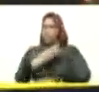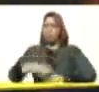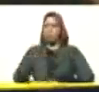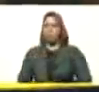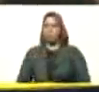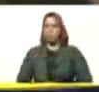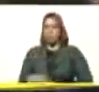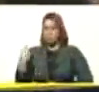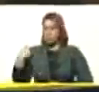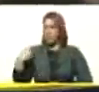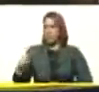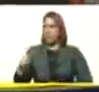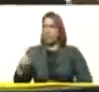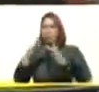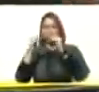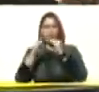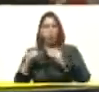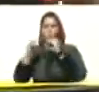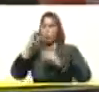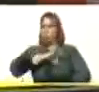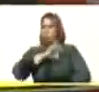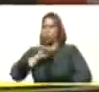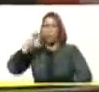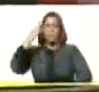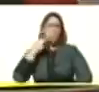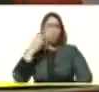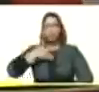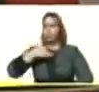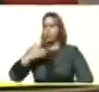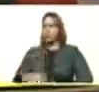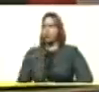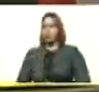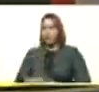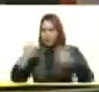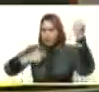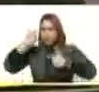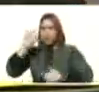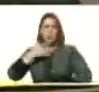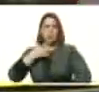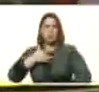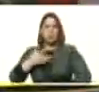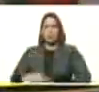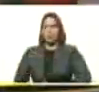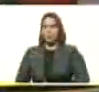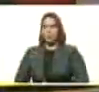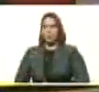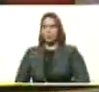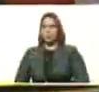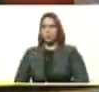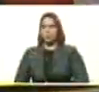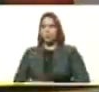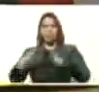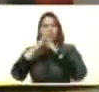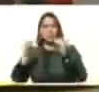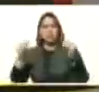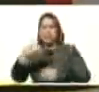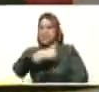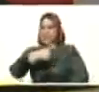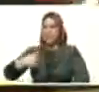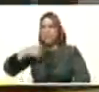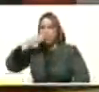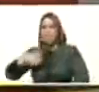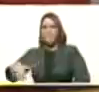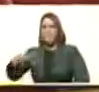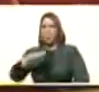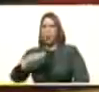que tenemos todos los socialistas, los bolivarianos, los chavistas y todos los que queremos al